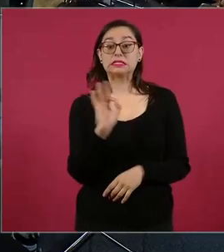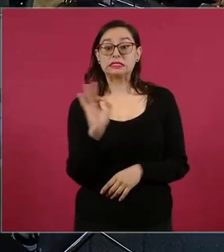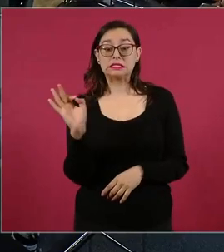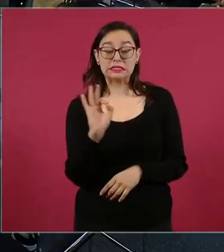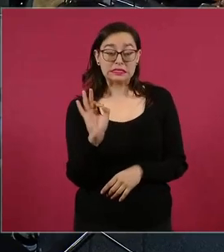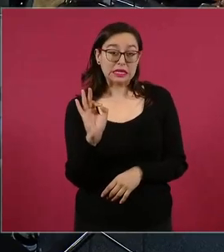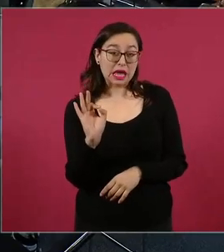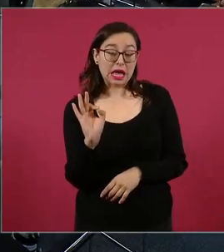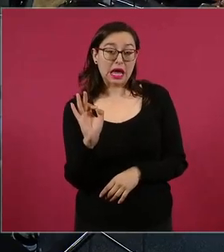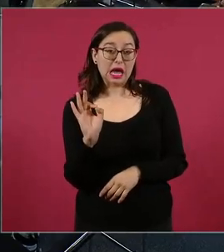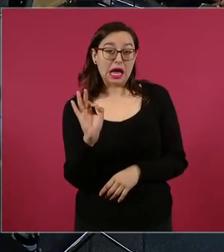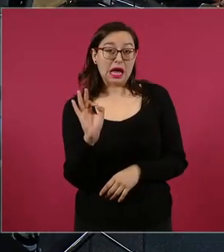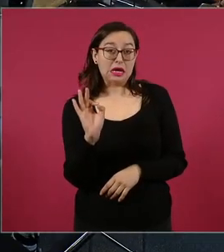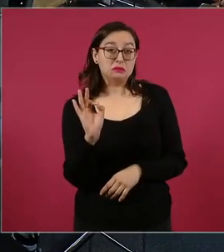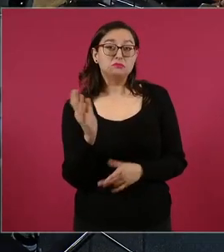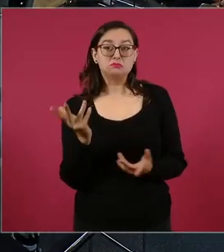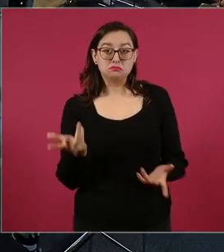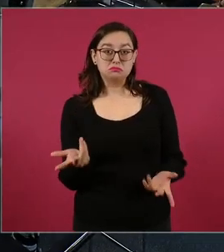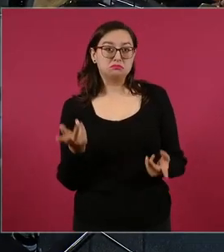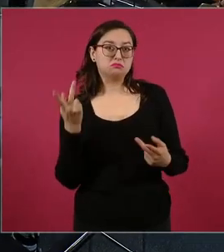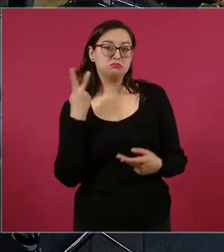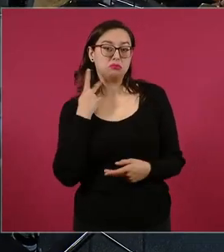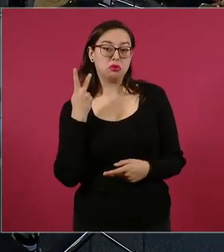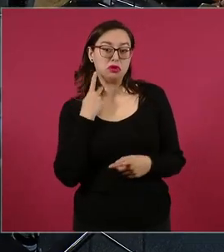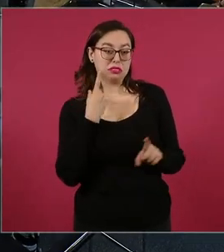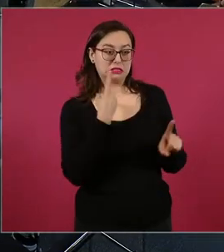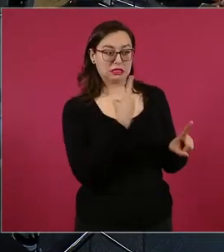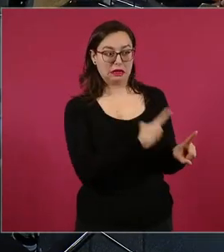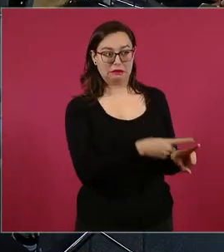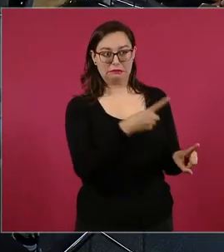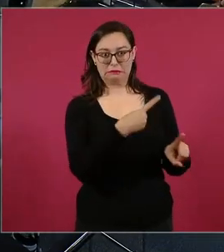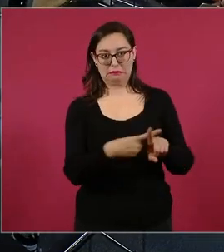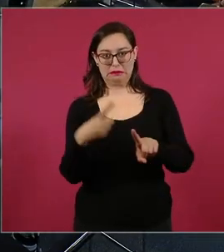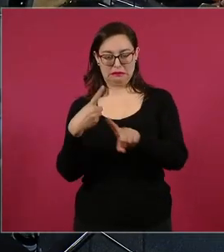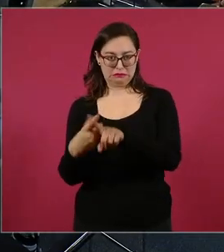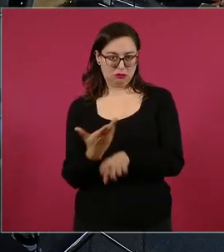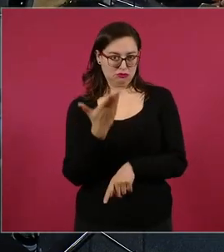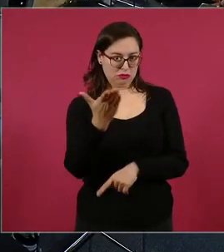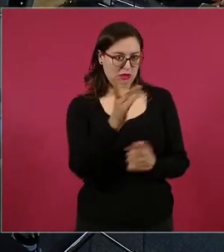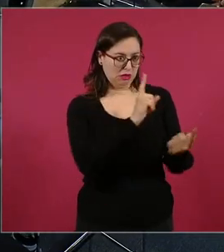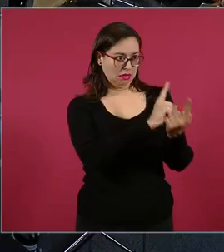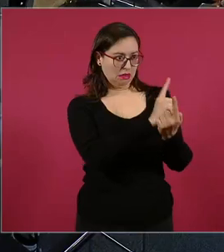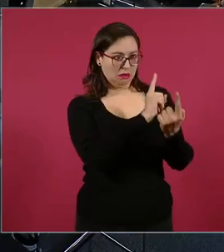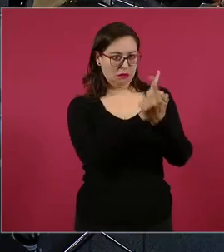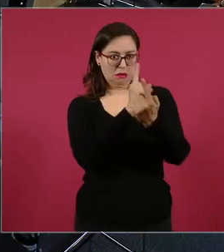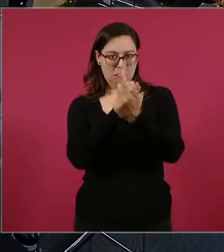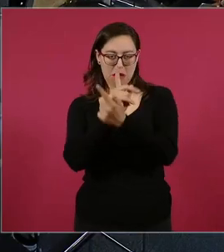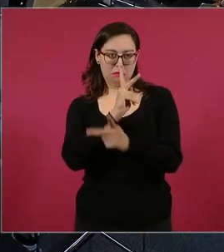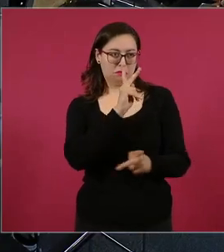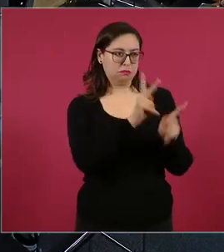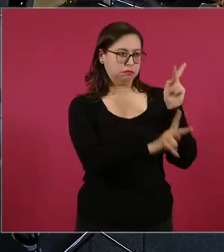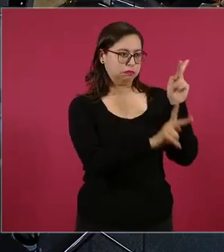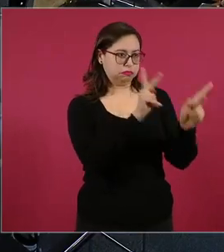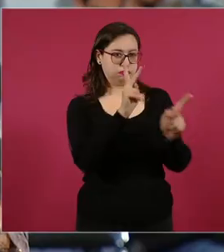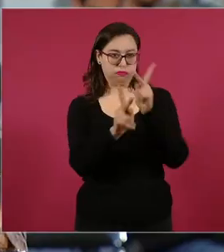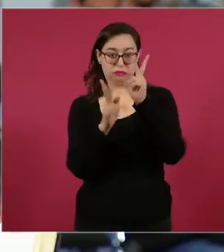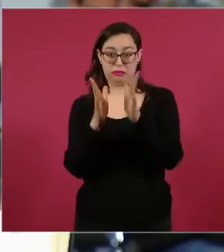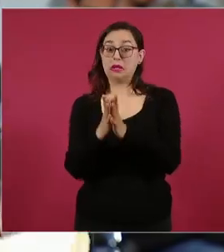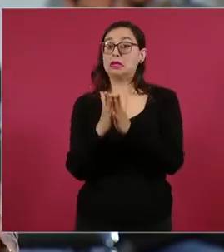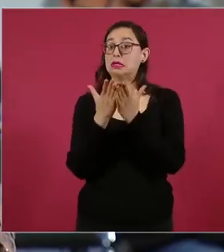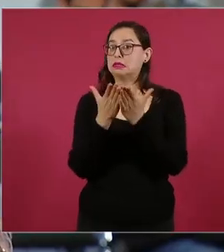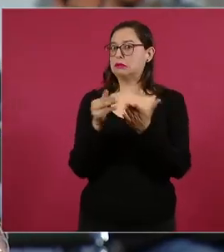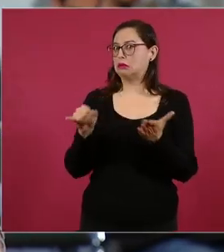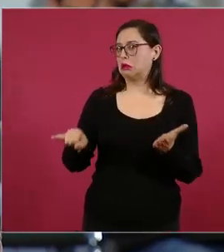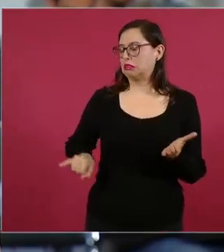de platicar seguramente con muchos personajes como Manuel Camacho Solís. quien escribió un libro muy interesante que se llamó